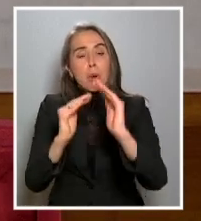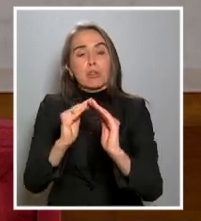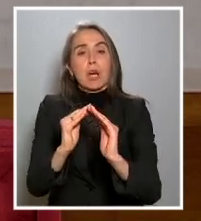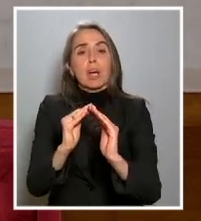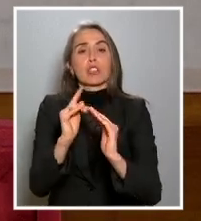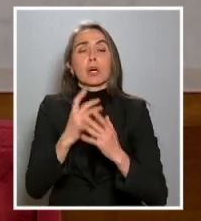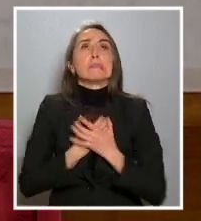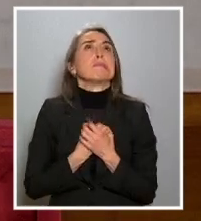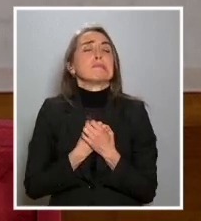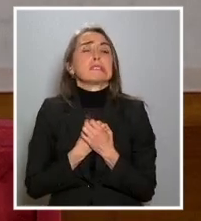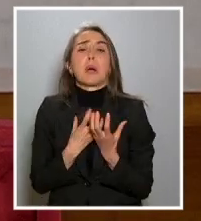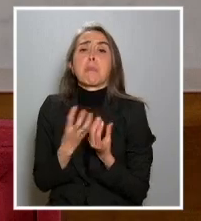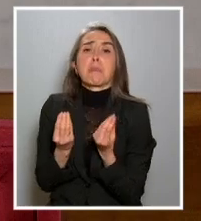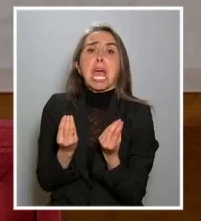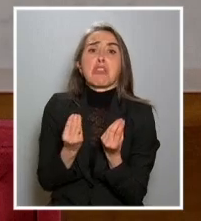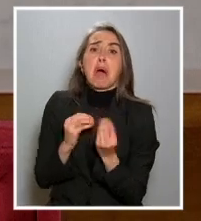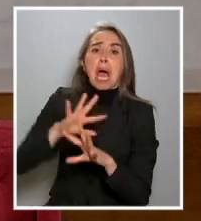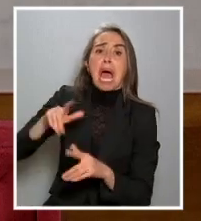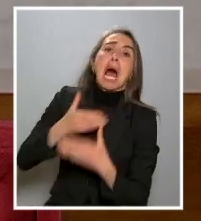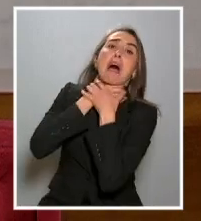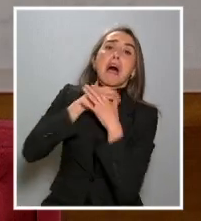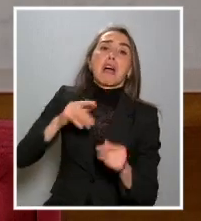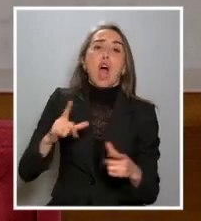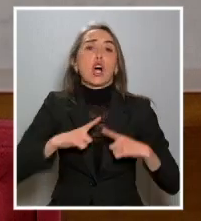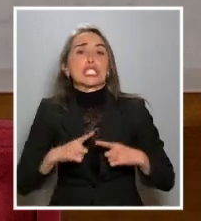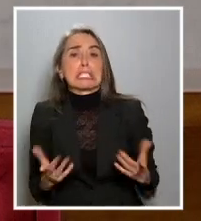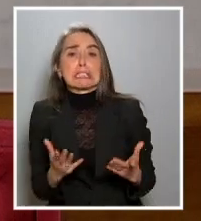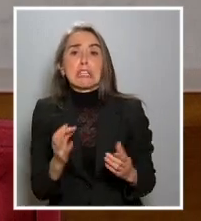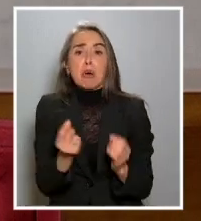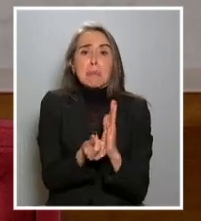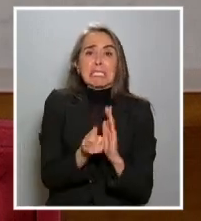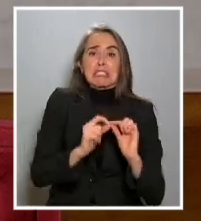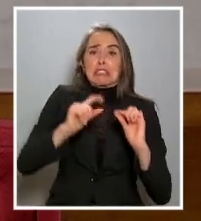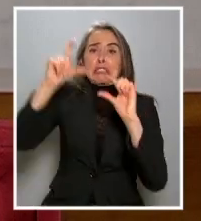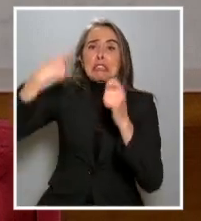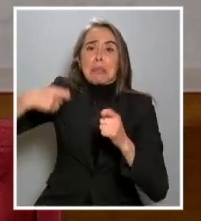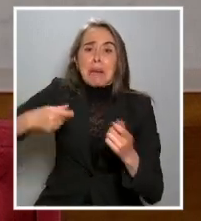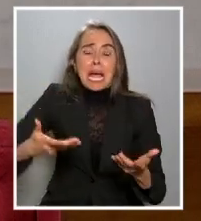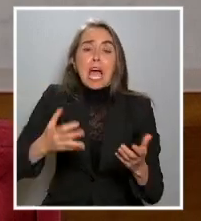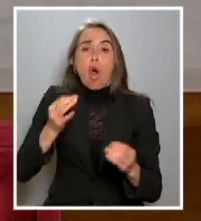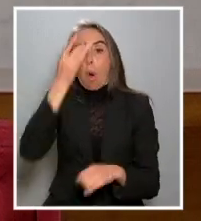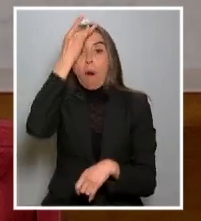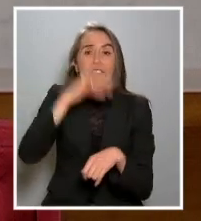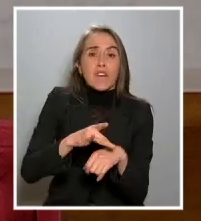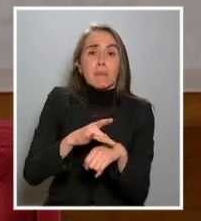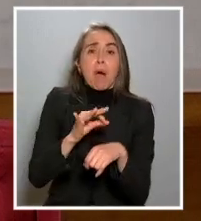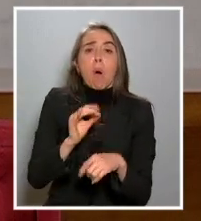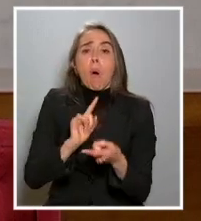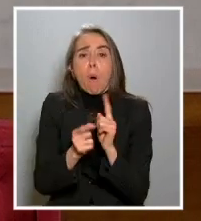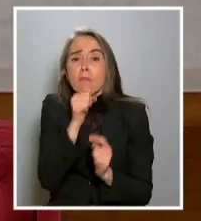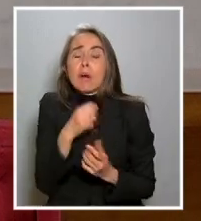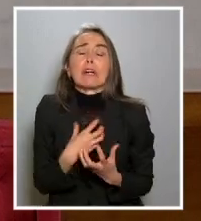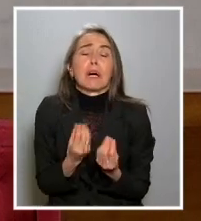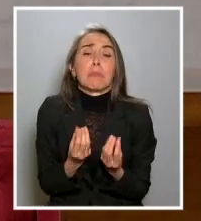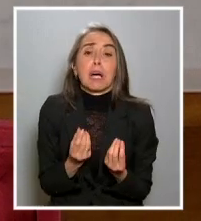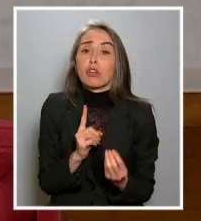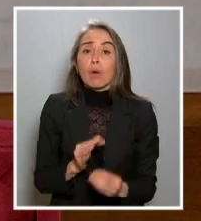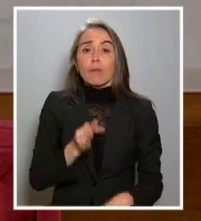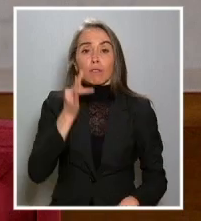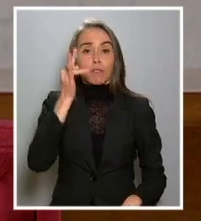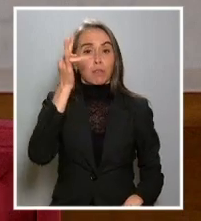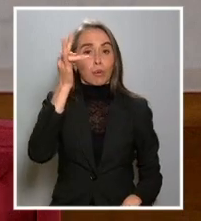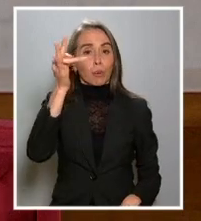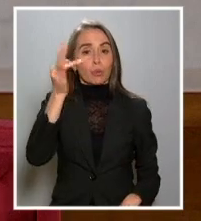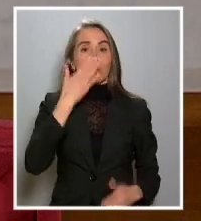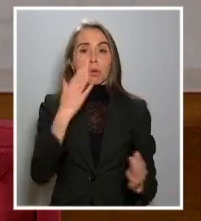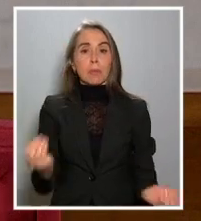el corazón apretado por el temor a la delincuencia, al desempleo, a la inflación, a la enfermedad o a la vejez, con un futuro